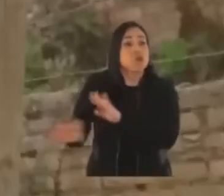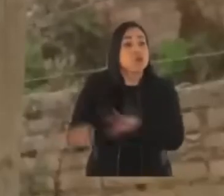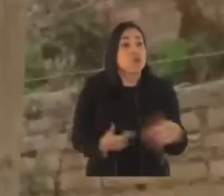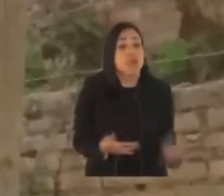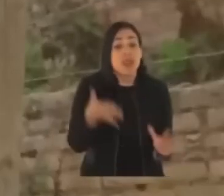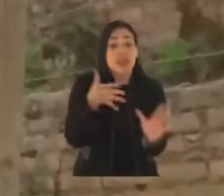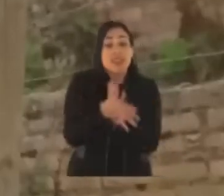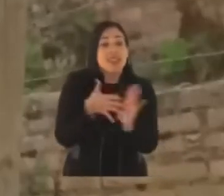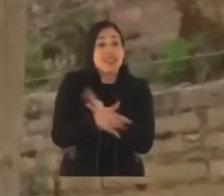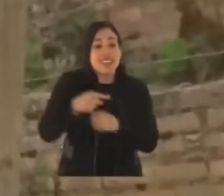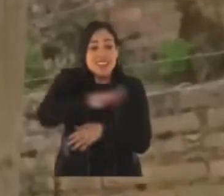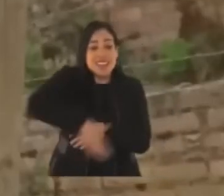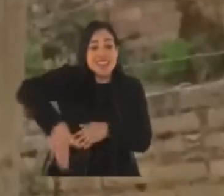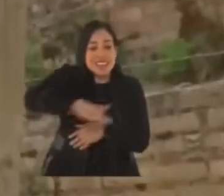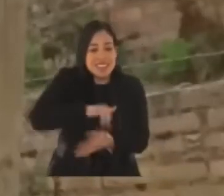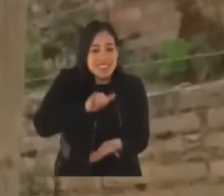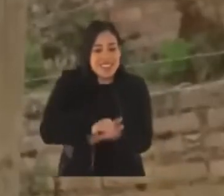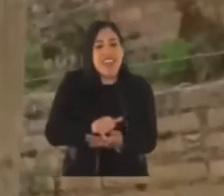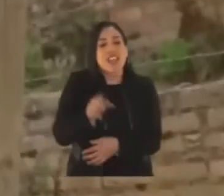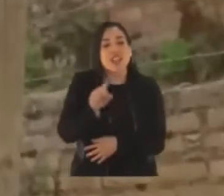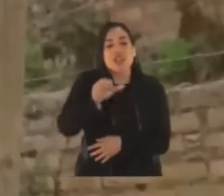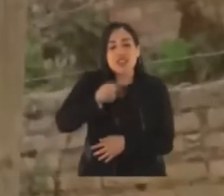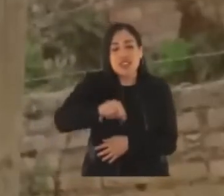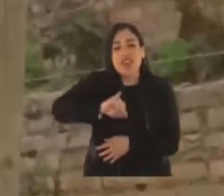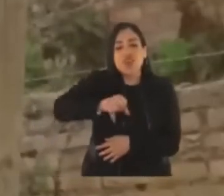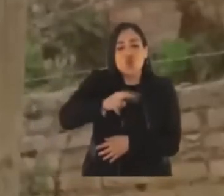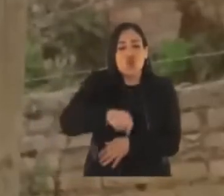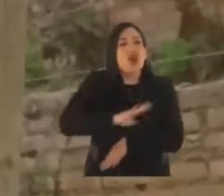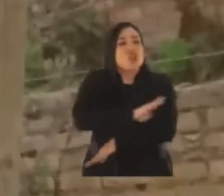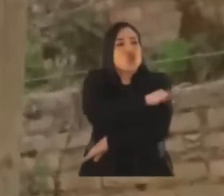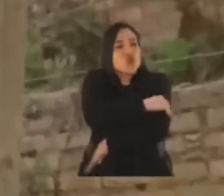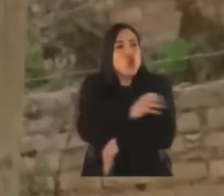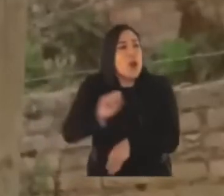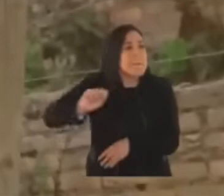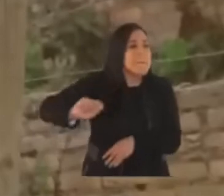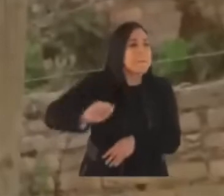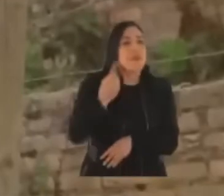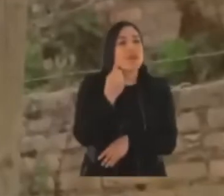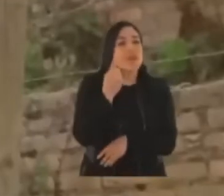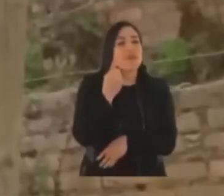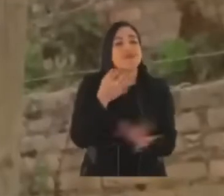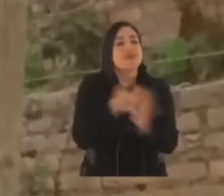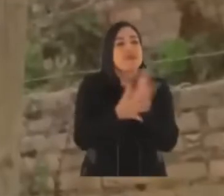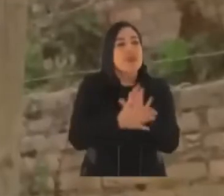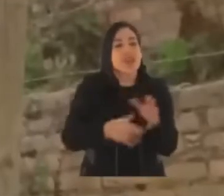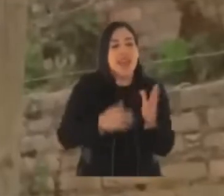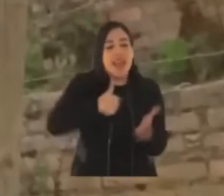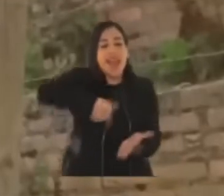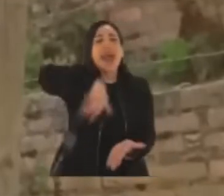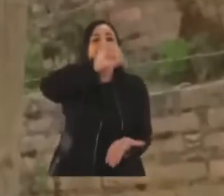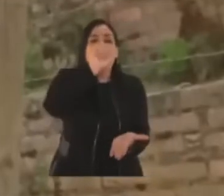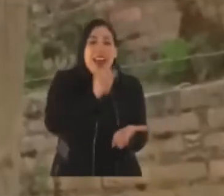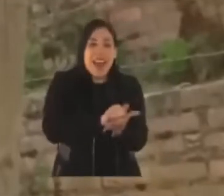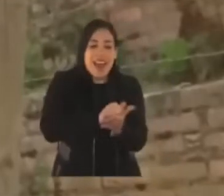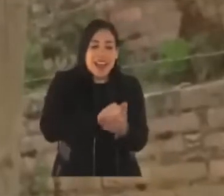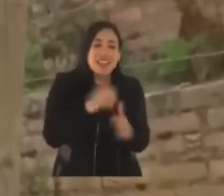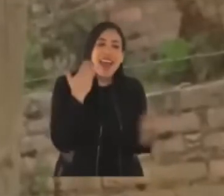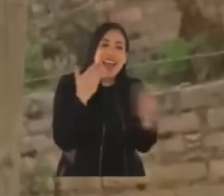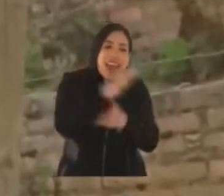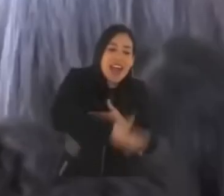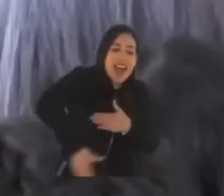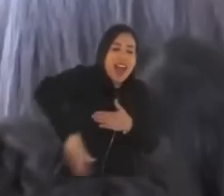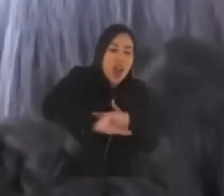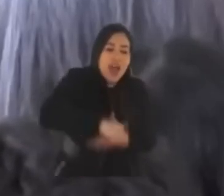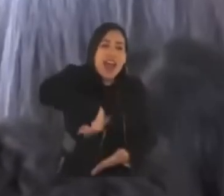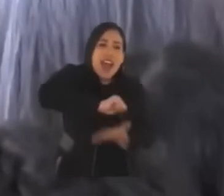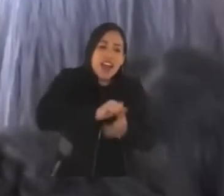Fue precisamente en el centro poblado de San Juan de Sumapaz donde se hizo entrega de la primera acta de constitución de la zona de reserva campesina en el país.